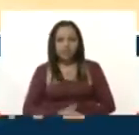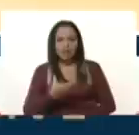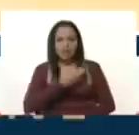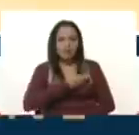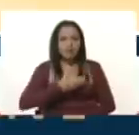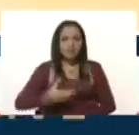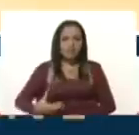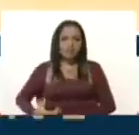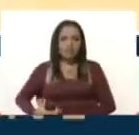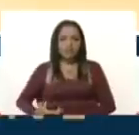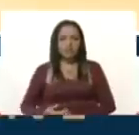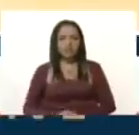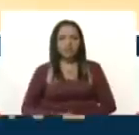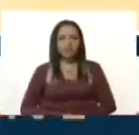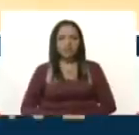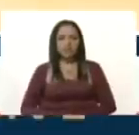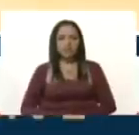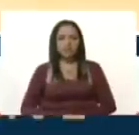presidente